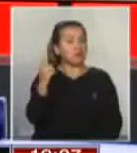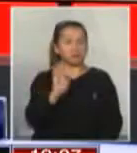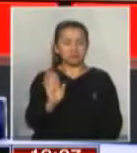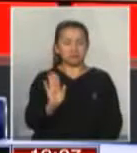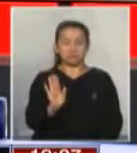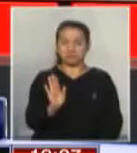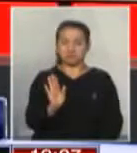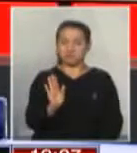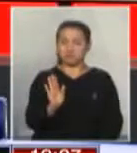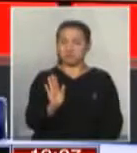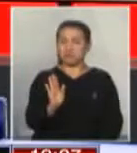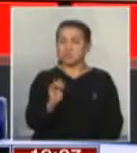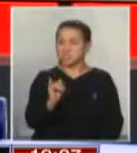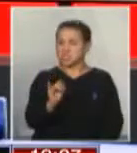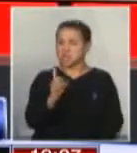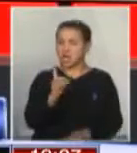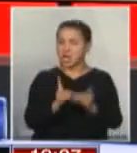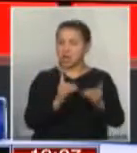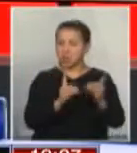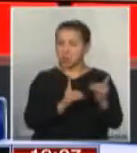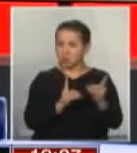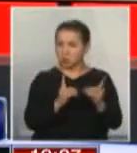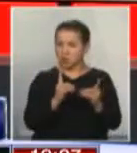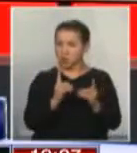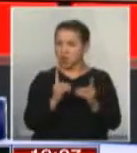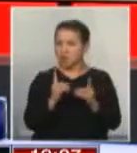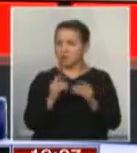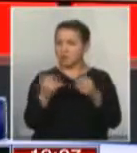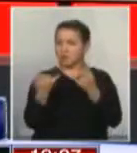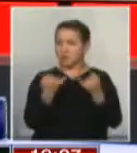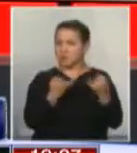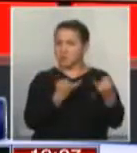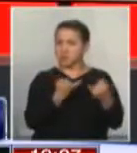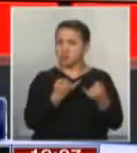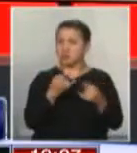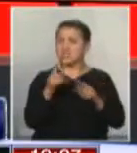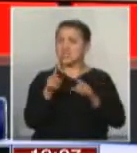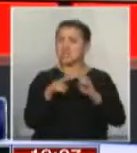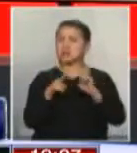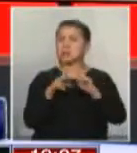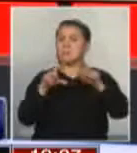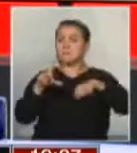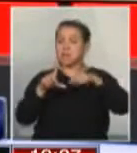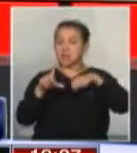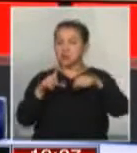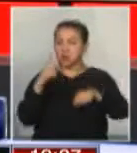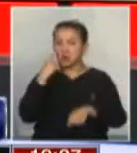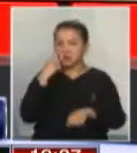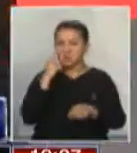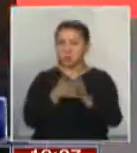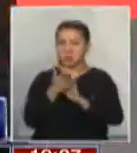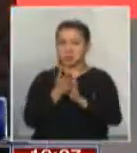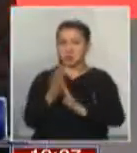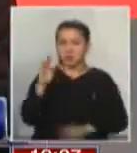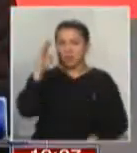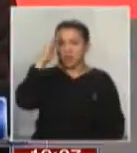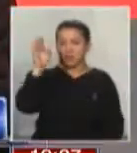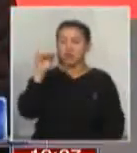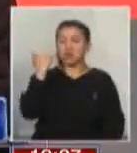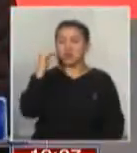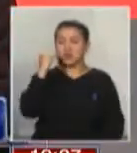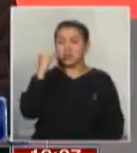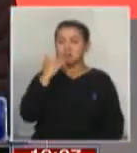si pueden tener alguna referencia porque él también hizo guiones de películas muy conocidas como por ejemplo a los niños y también